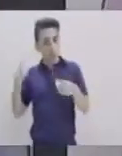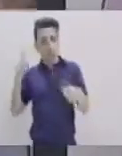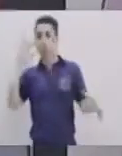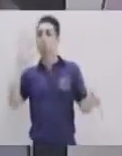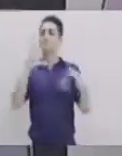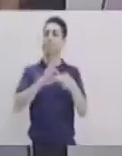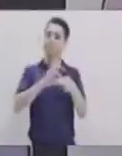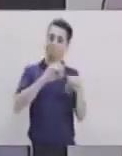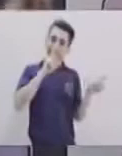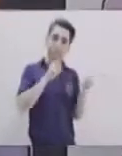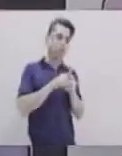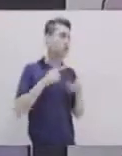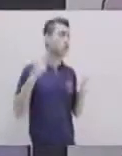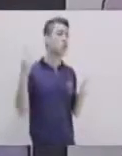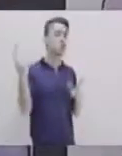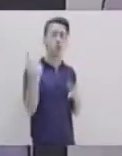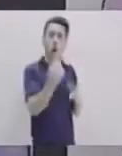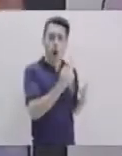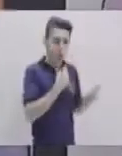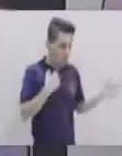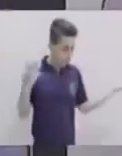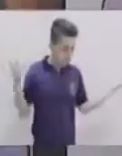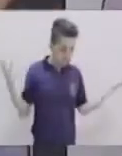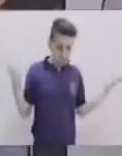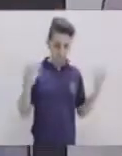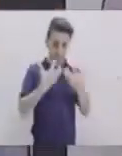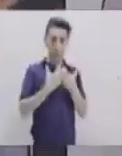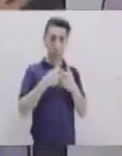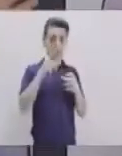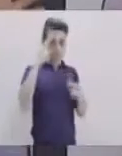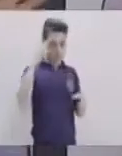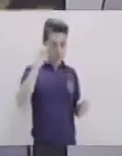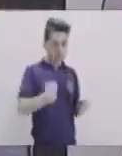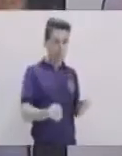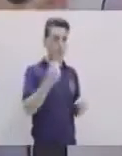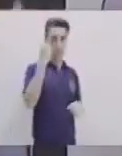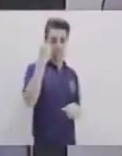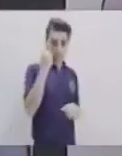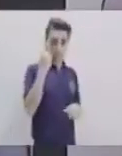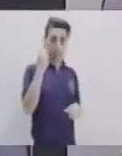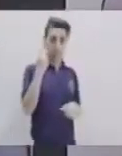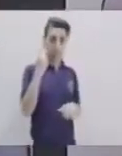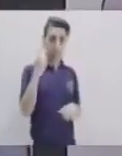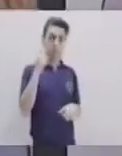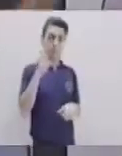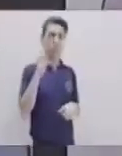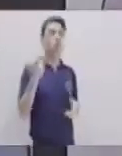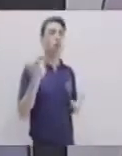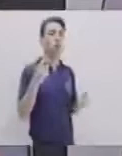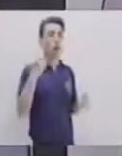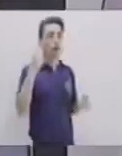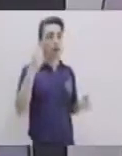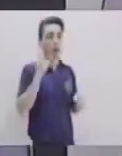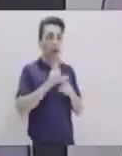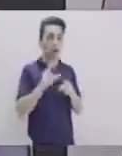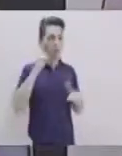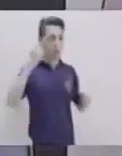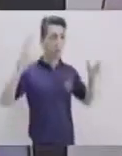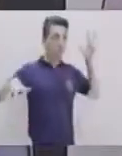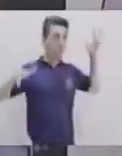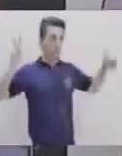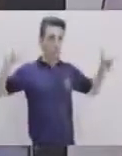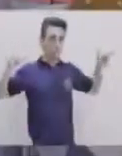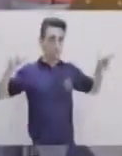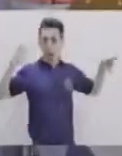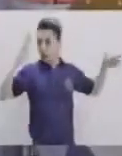leyendo. Todos esos elementos van a influir en que tú puedas tener una comprensión. Si tienes distractores, no vas a lograr comprender un